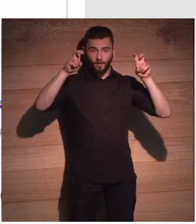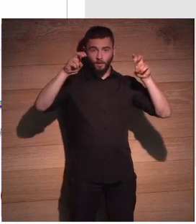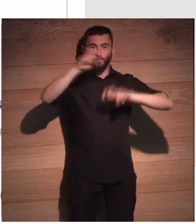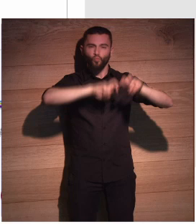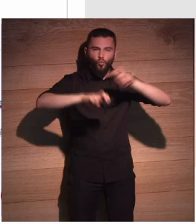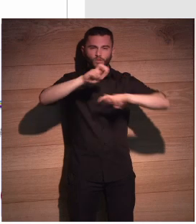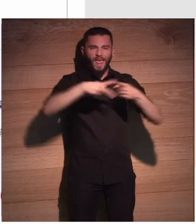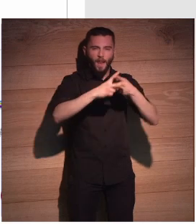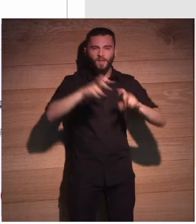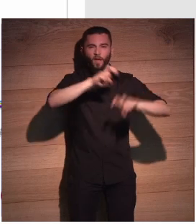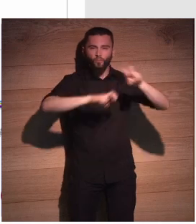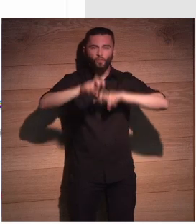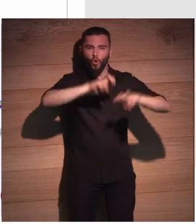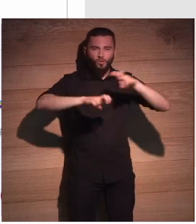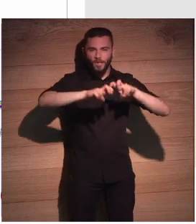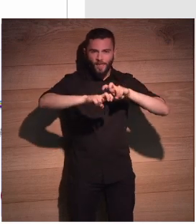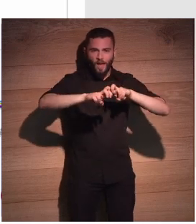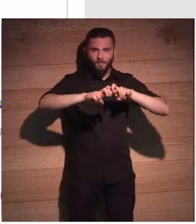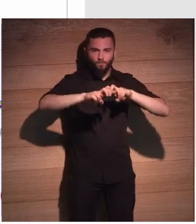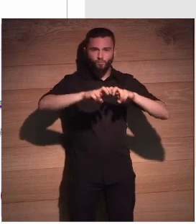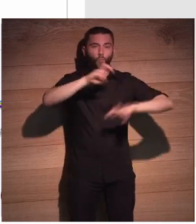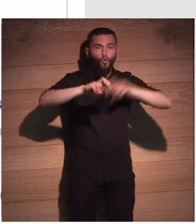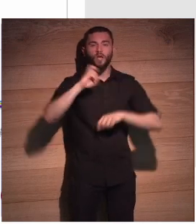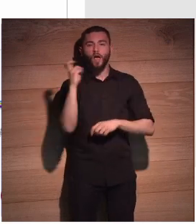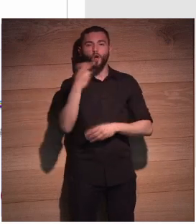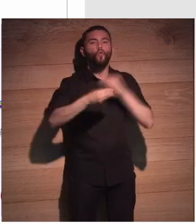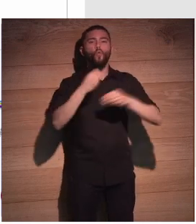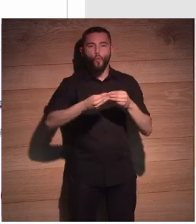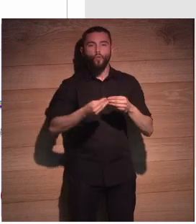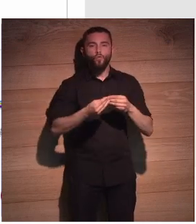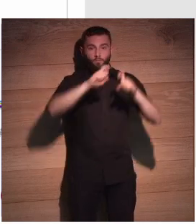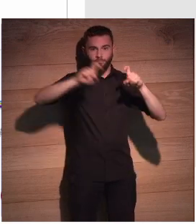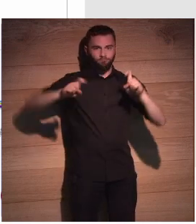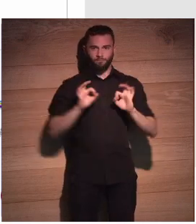las herramientas de búsqueda, los buscadores de Internet y el uso que tienen, ¿vale?